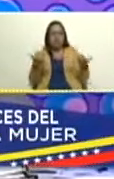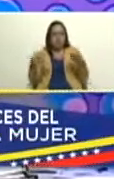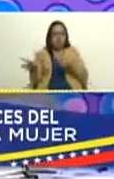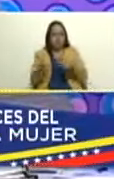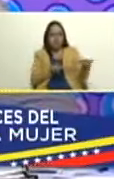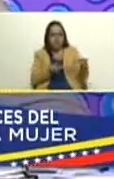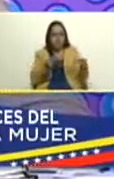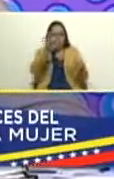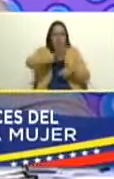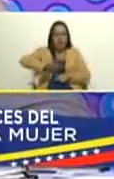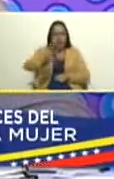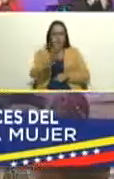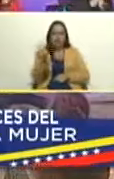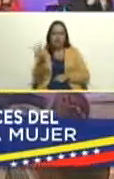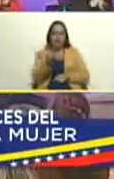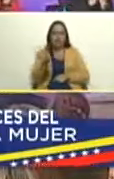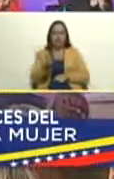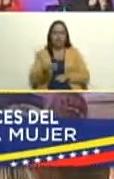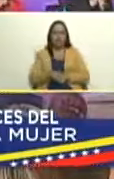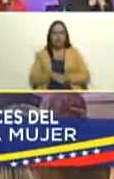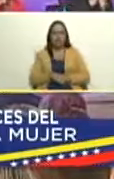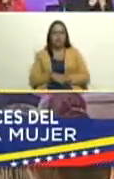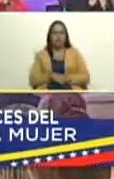lo largo y ancho del territorio.